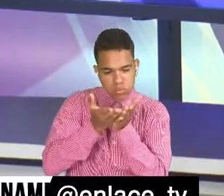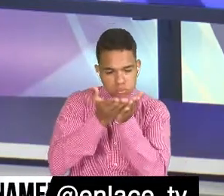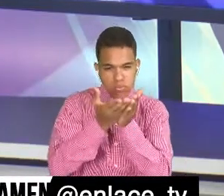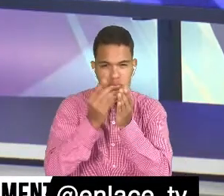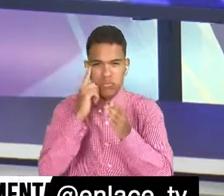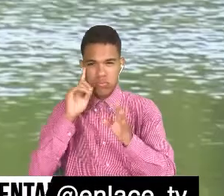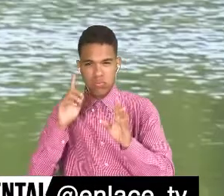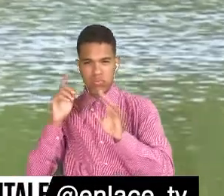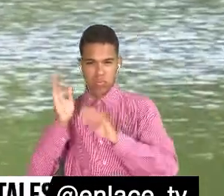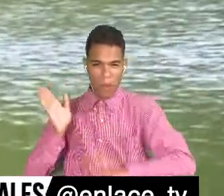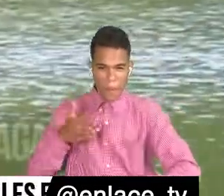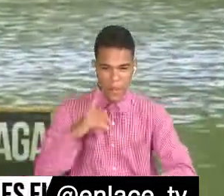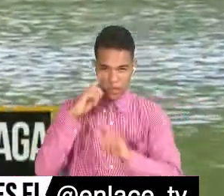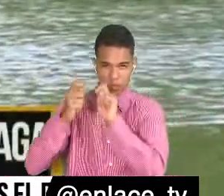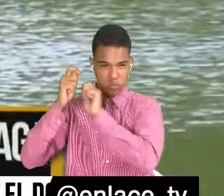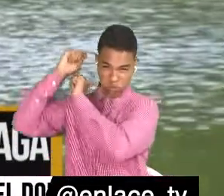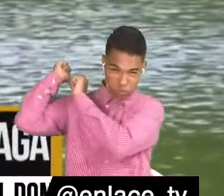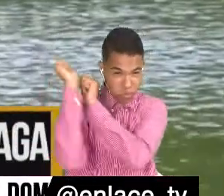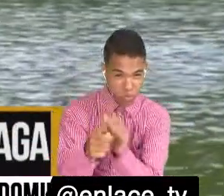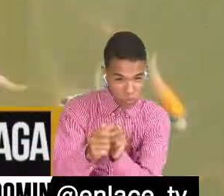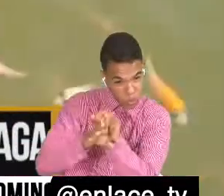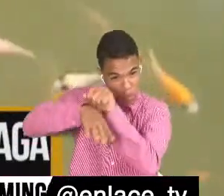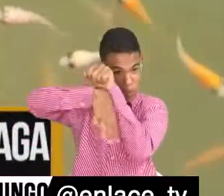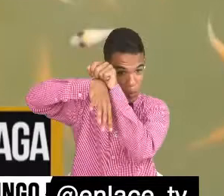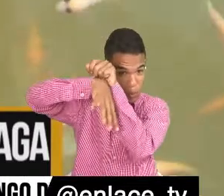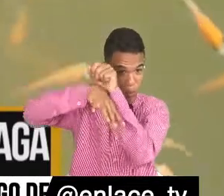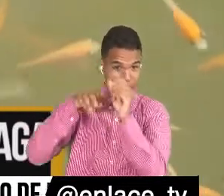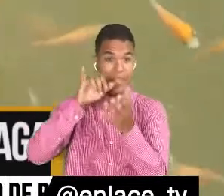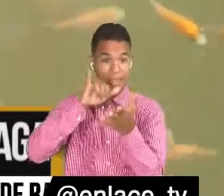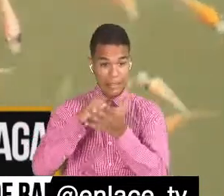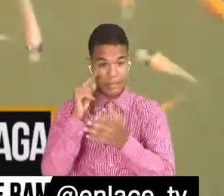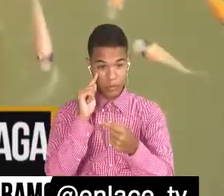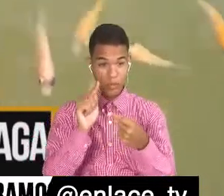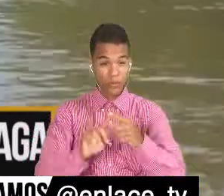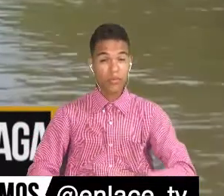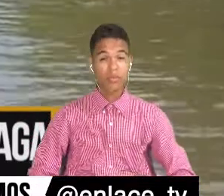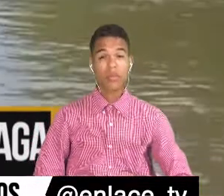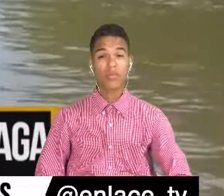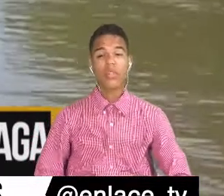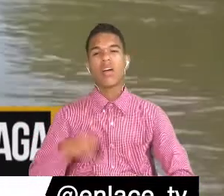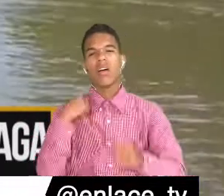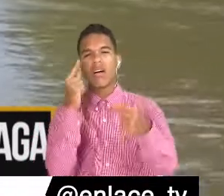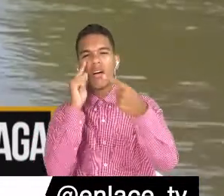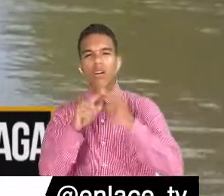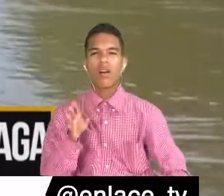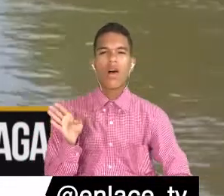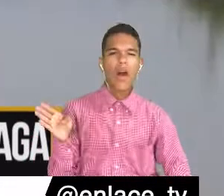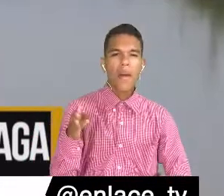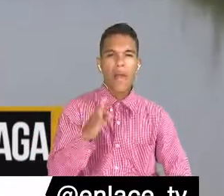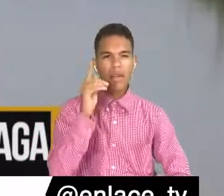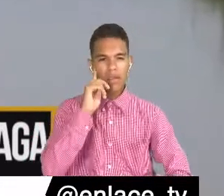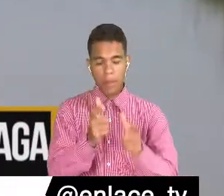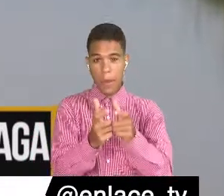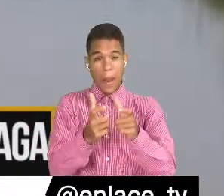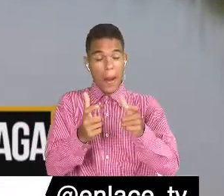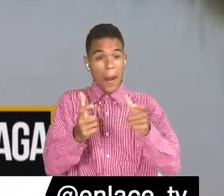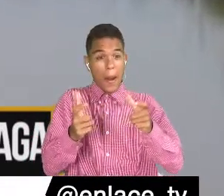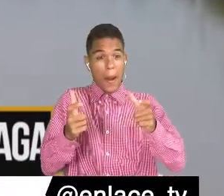ecosistema. Con el propósito de mantener la dinámica reproductiva de los peces, garantizar las condiciones del agua y regular